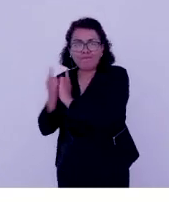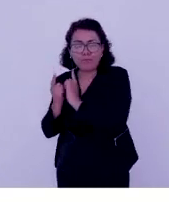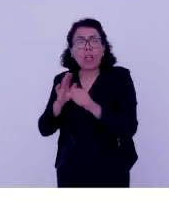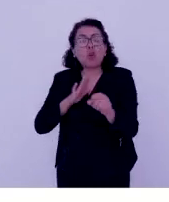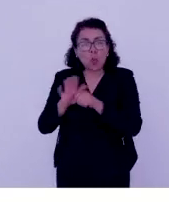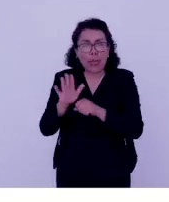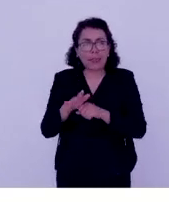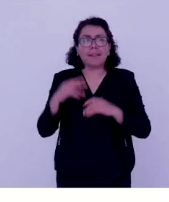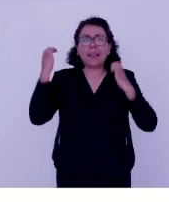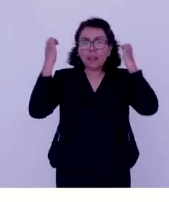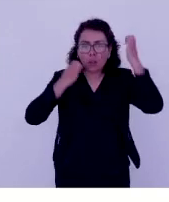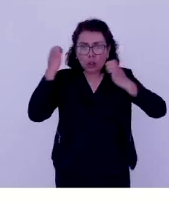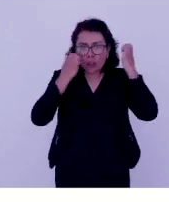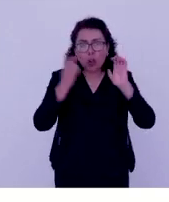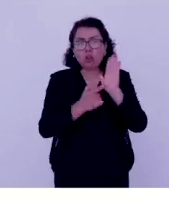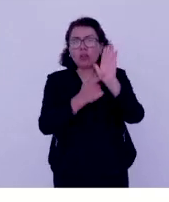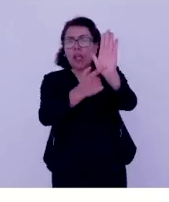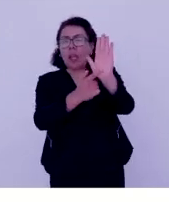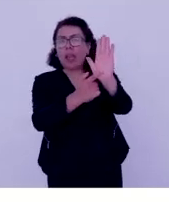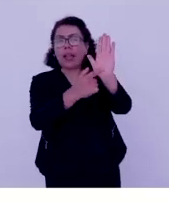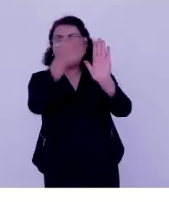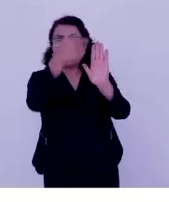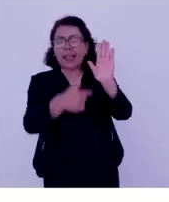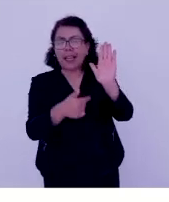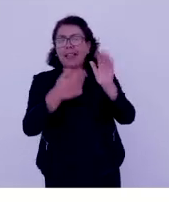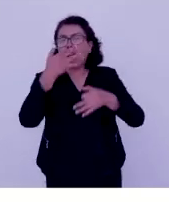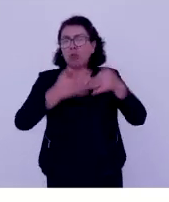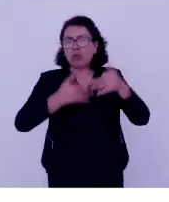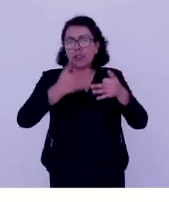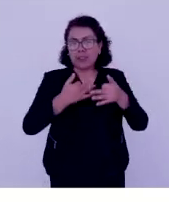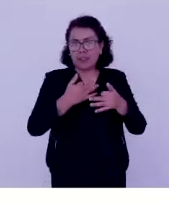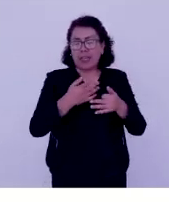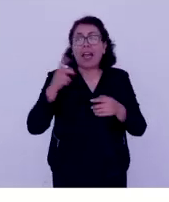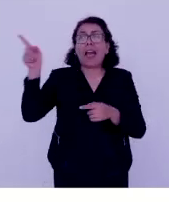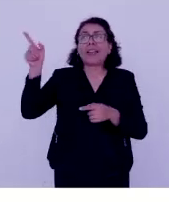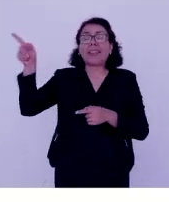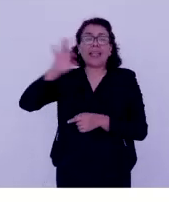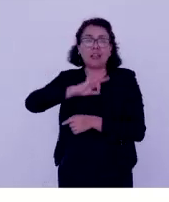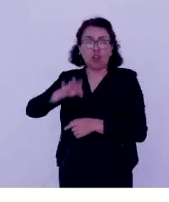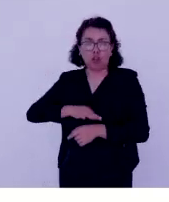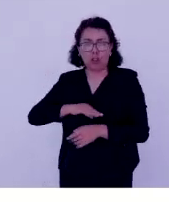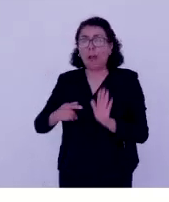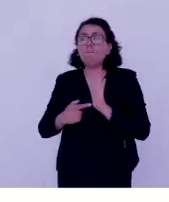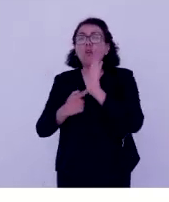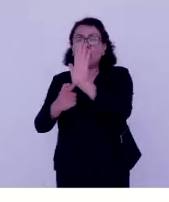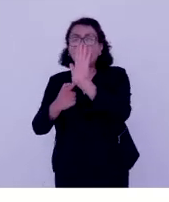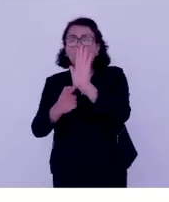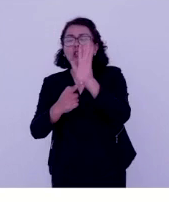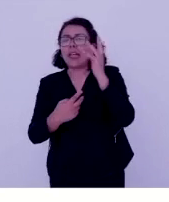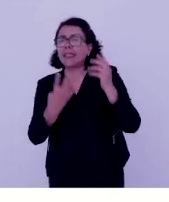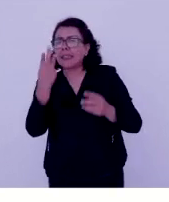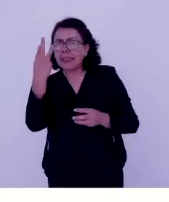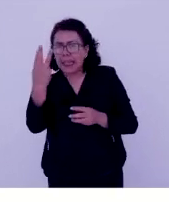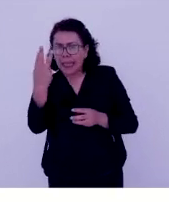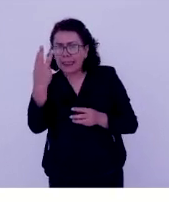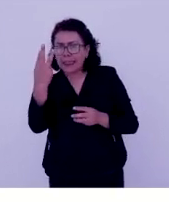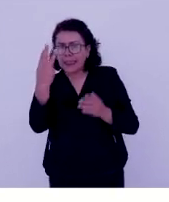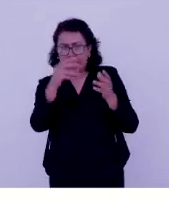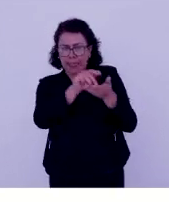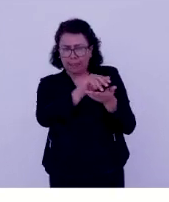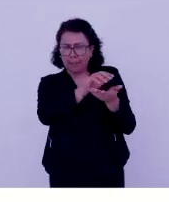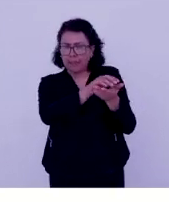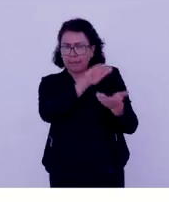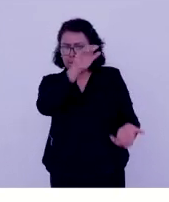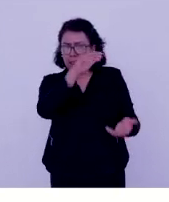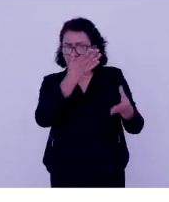en la exposición Nacional de expedientes judiciales históricos celebrada en la ciudad de Toluca en donde exhibimos tres expedientes del siglo XIX que están en nuestro